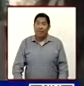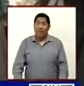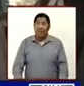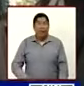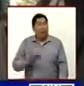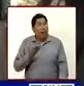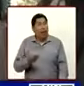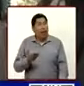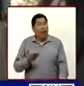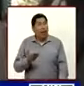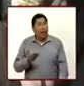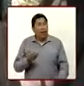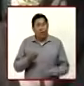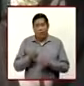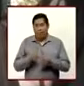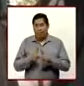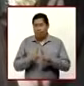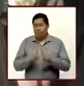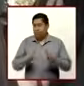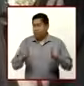Hay